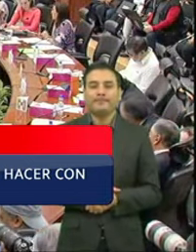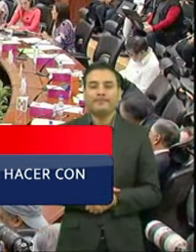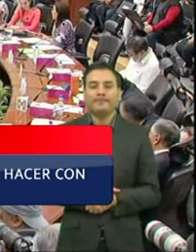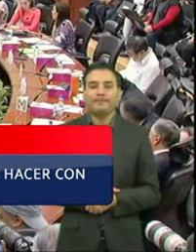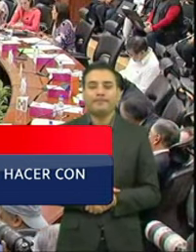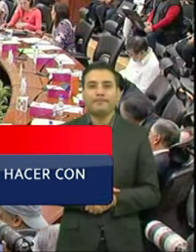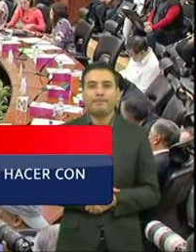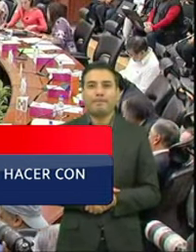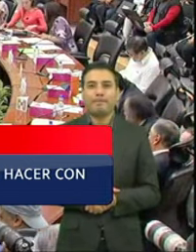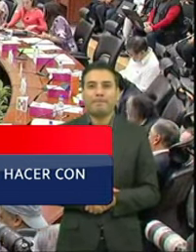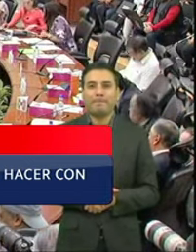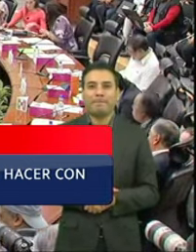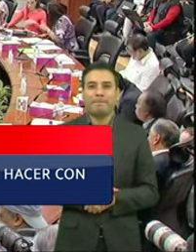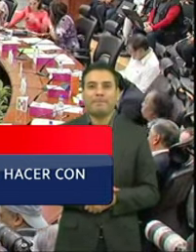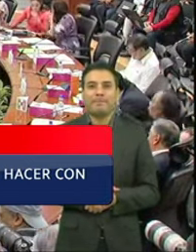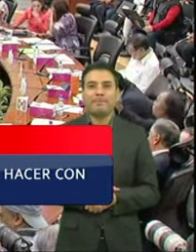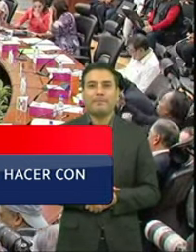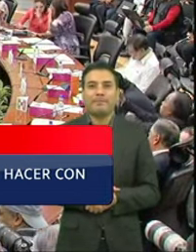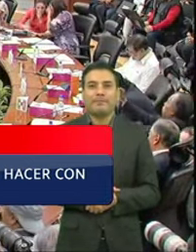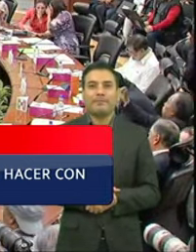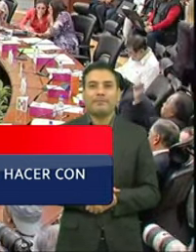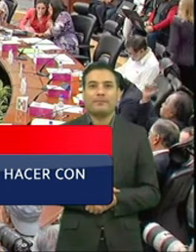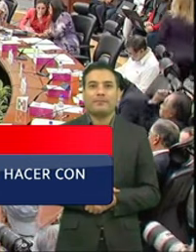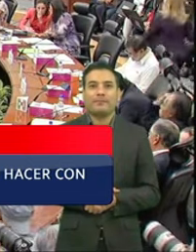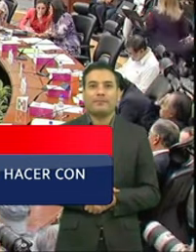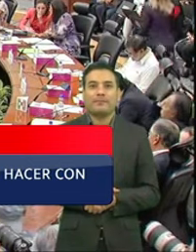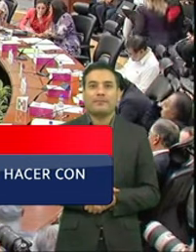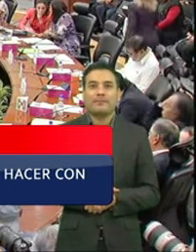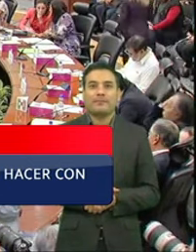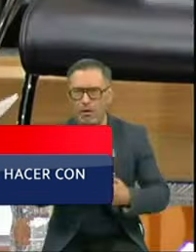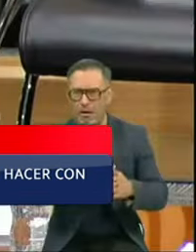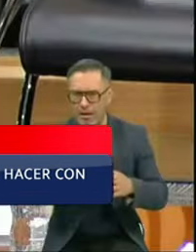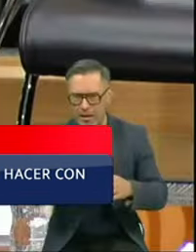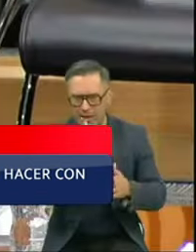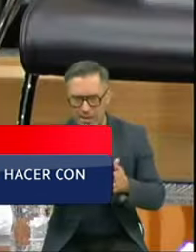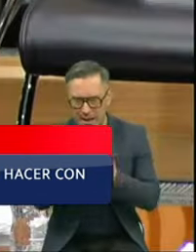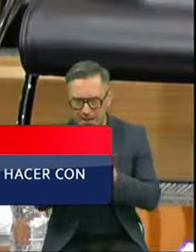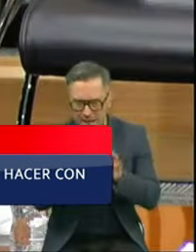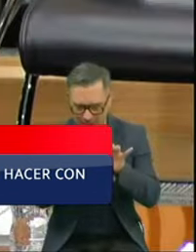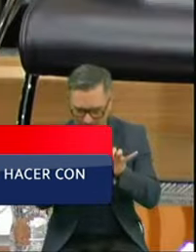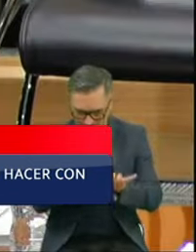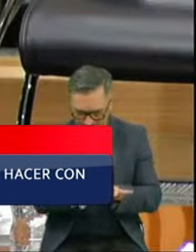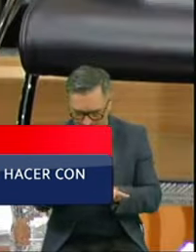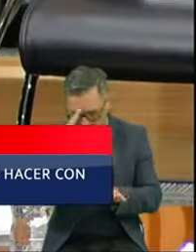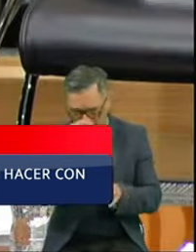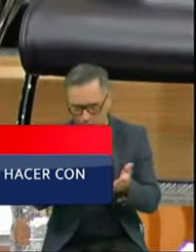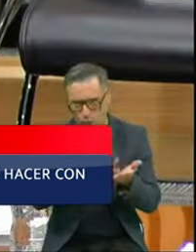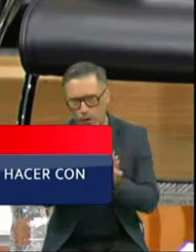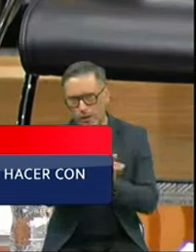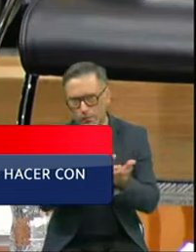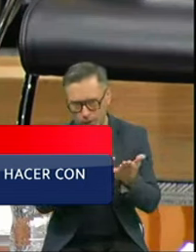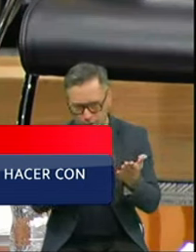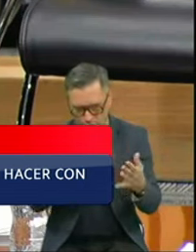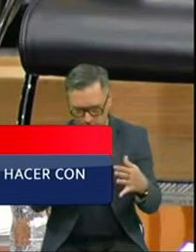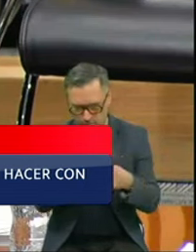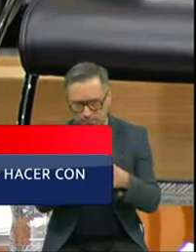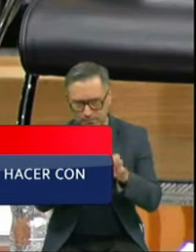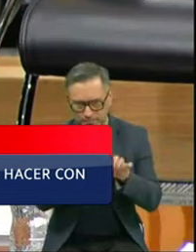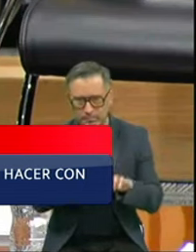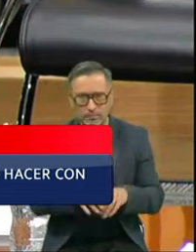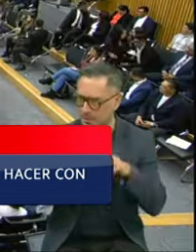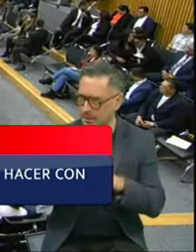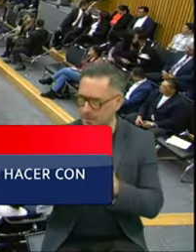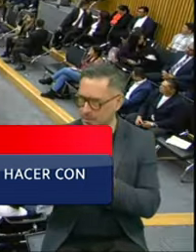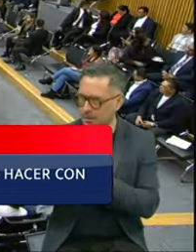Se ve que ellos creen que su voluntad no tiene ningún control,